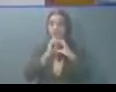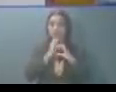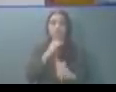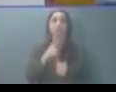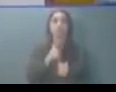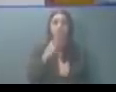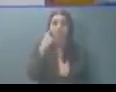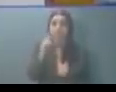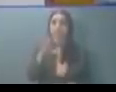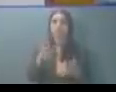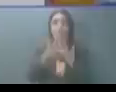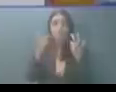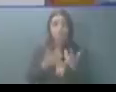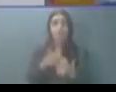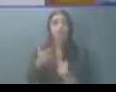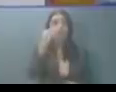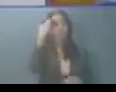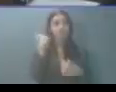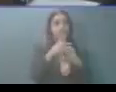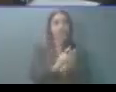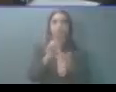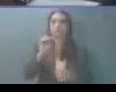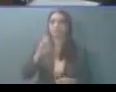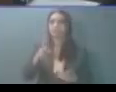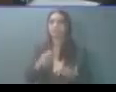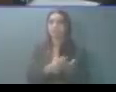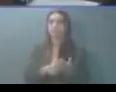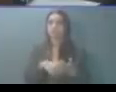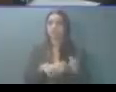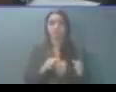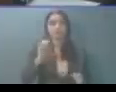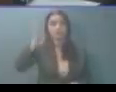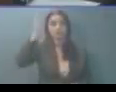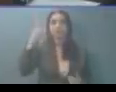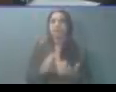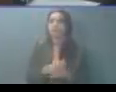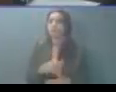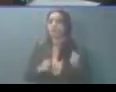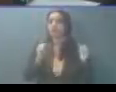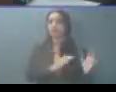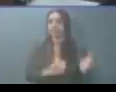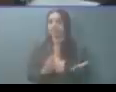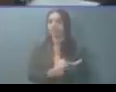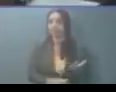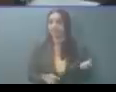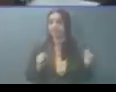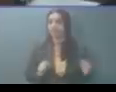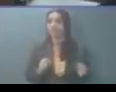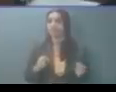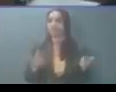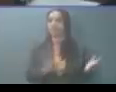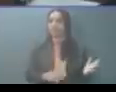diputada, que investigar esto. Diputada Margarita Escobar, tiene la palabra. Tiene la palabra. Miren, por favor. Miren, a